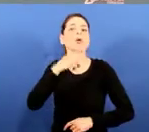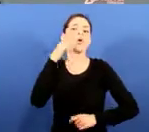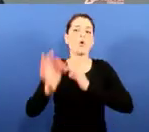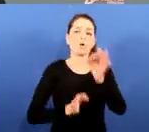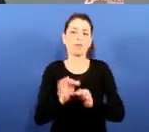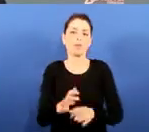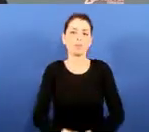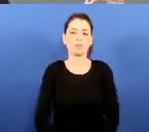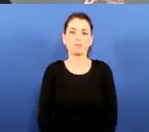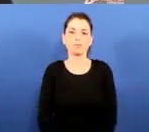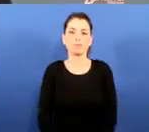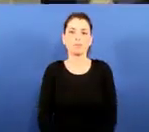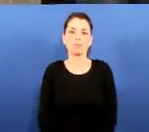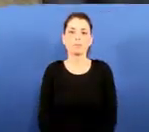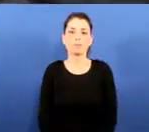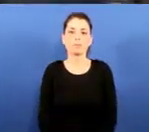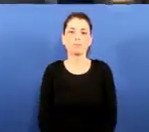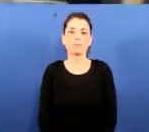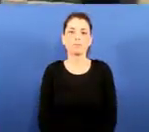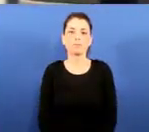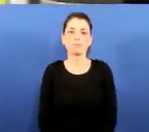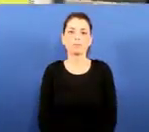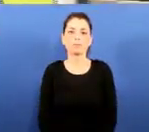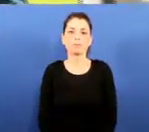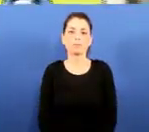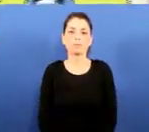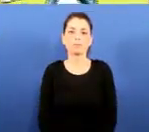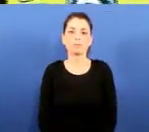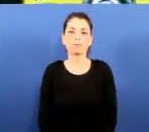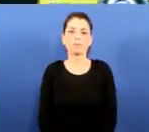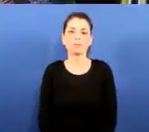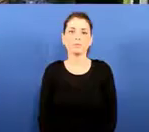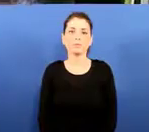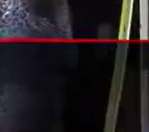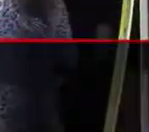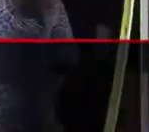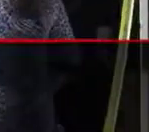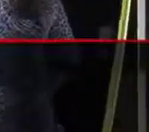Sabino Arana, entre otros. En total, 400 personas han participado en la lectura organizada